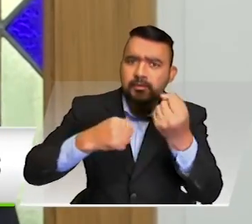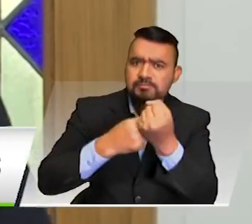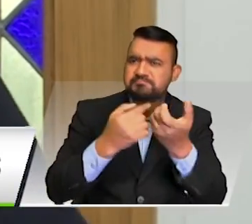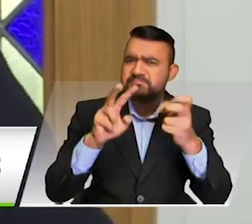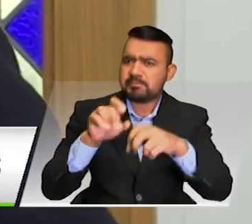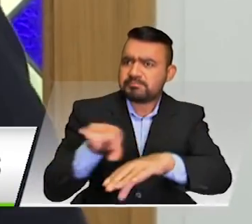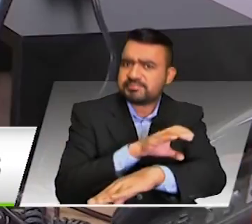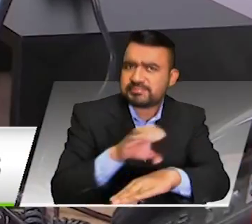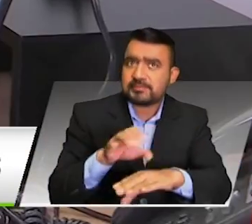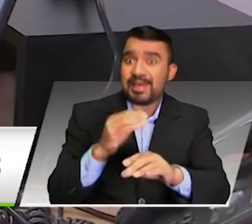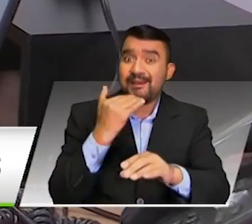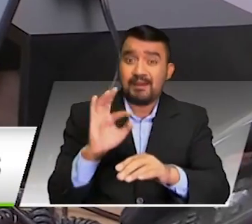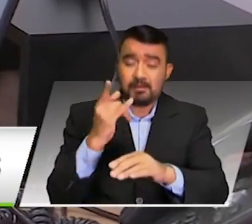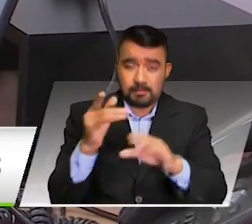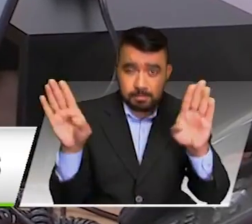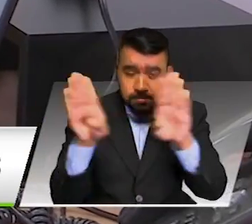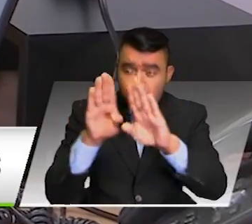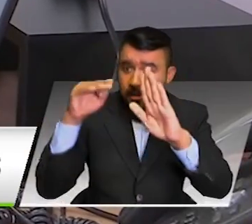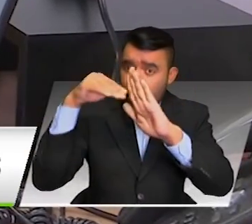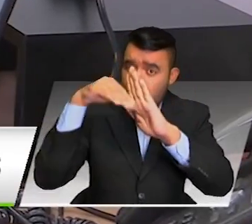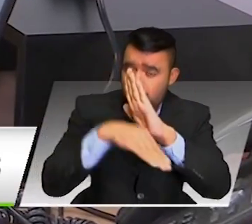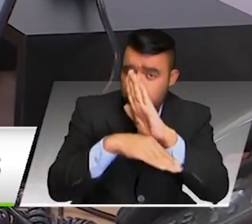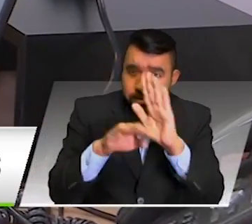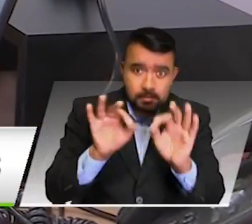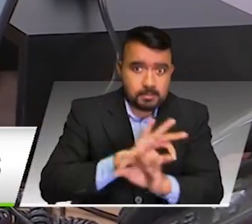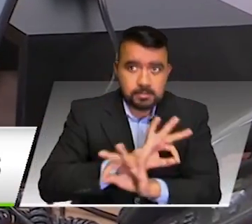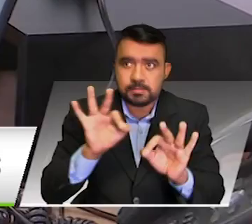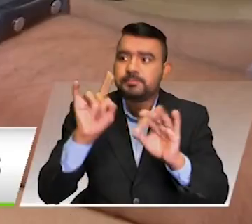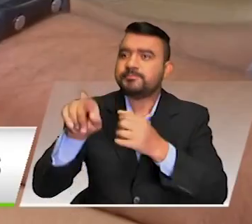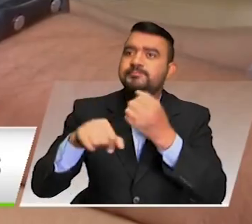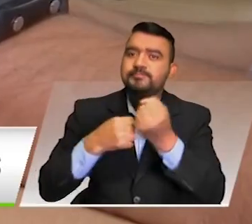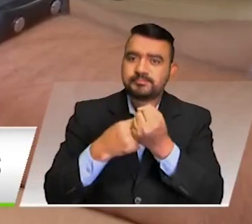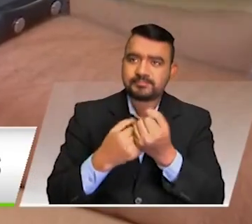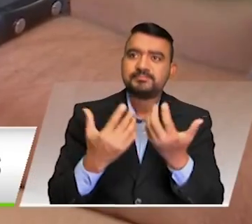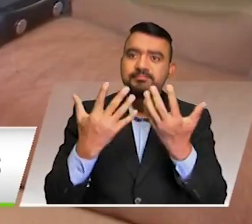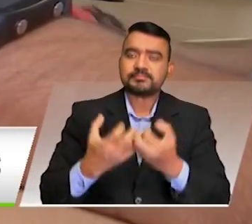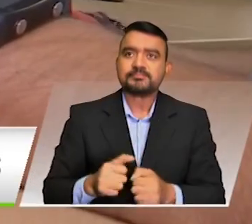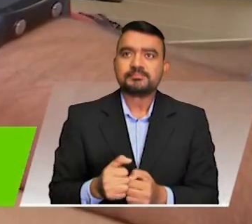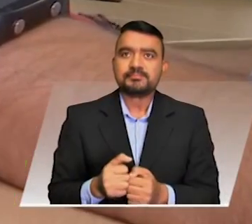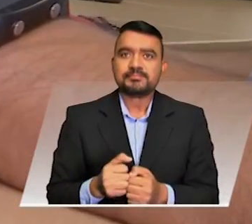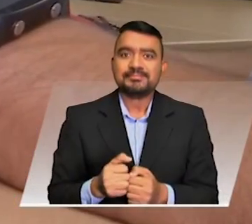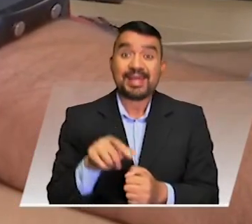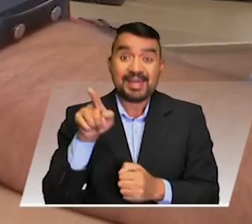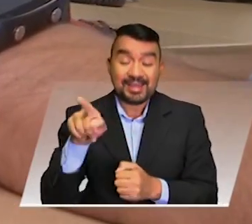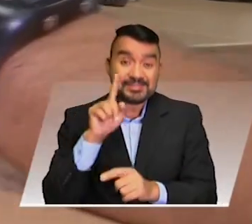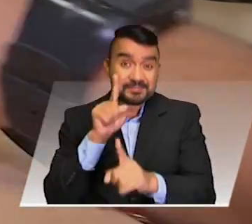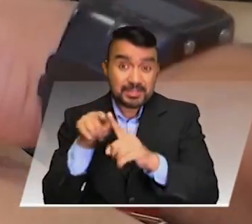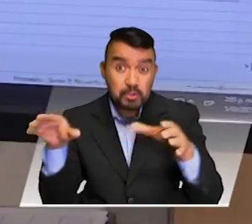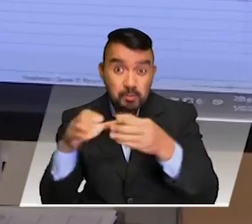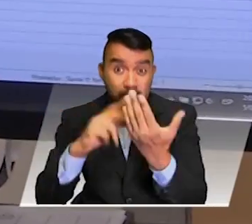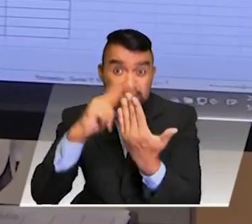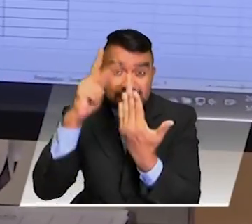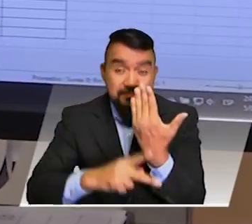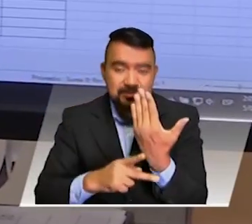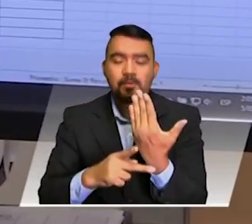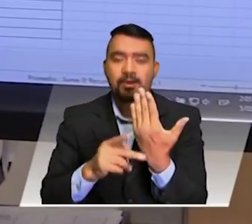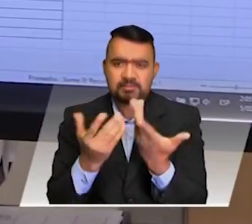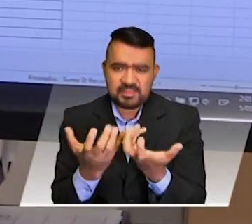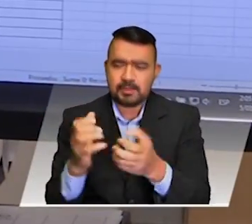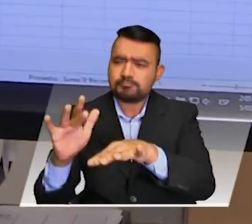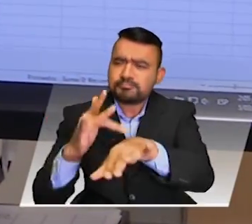llaman negocios abiertos reactiva text es una estrategia que busca reanimar el tejido empresarial en las diferentes regiones colombianas